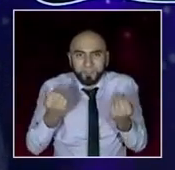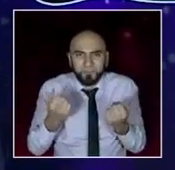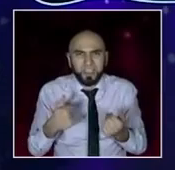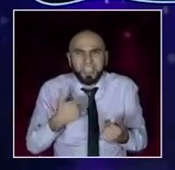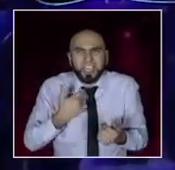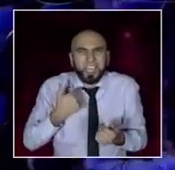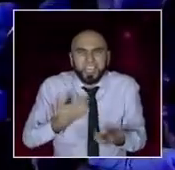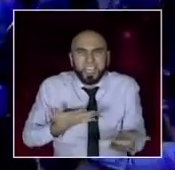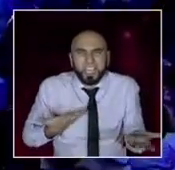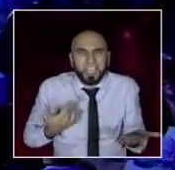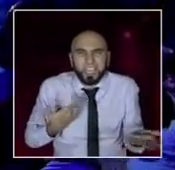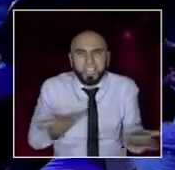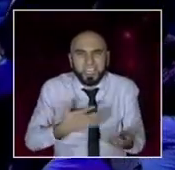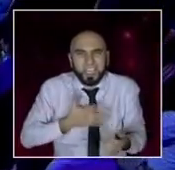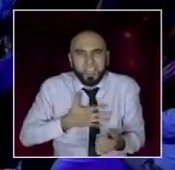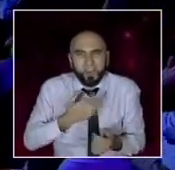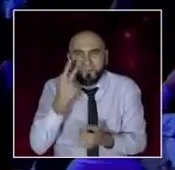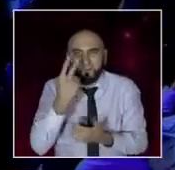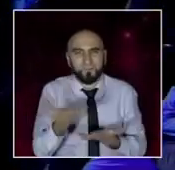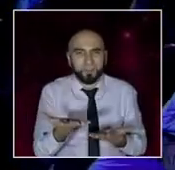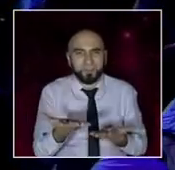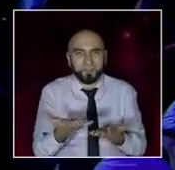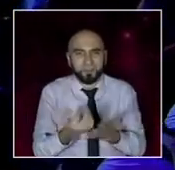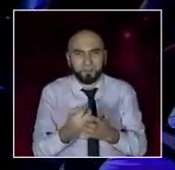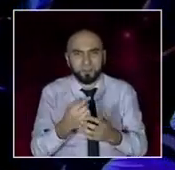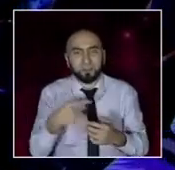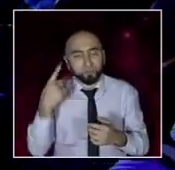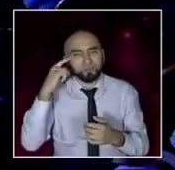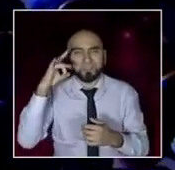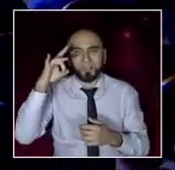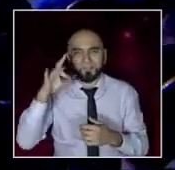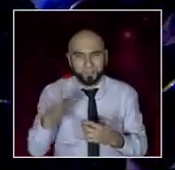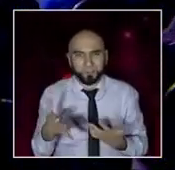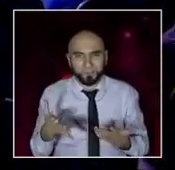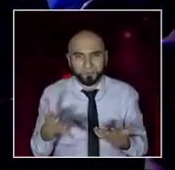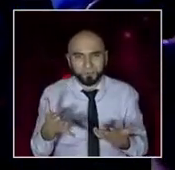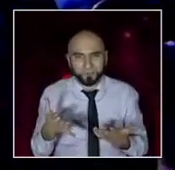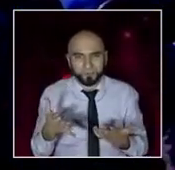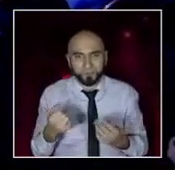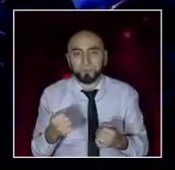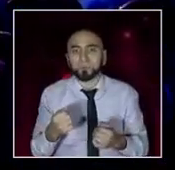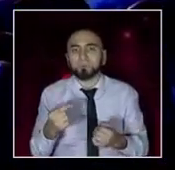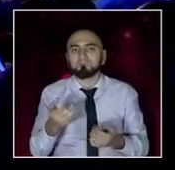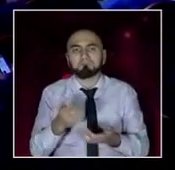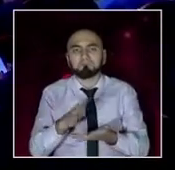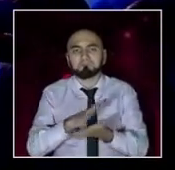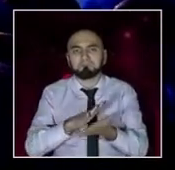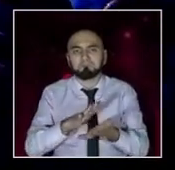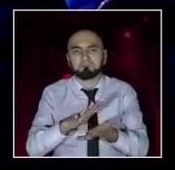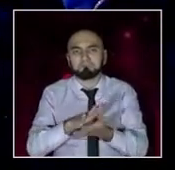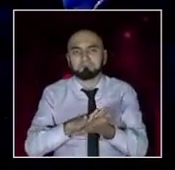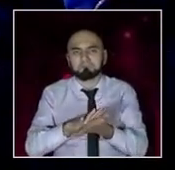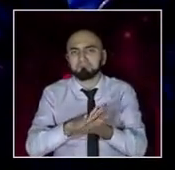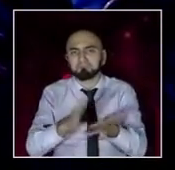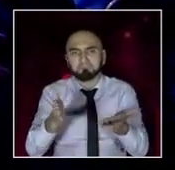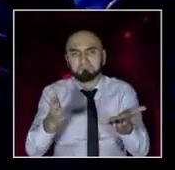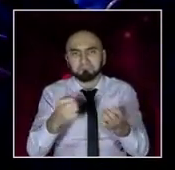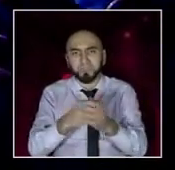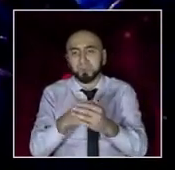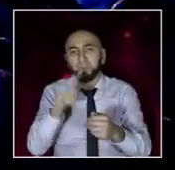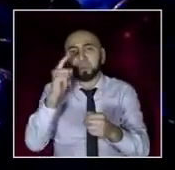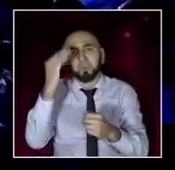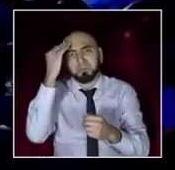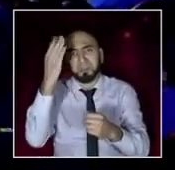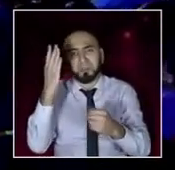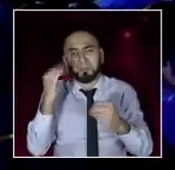cualquier momento. Y nosotros sabemos esto en cierto nivel. Cuando salen de su casa en una mañana